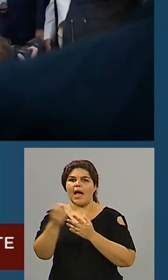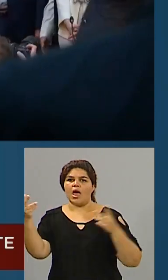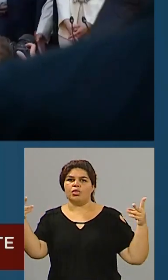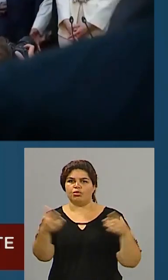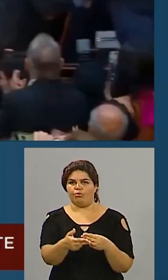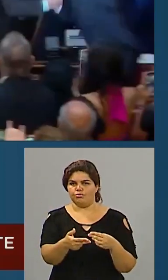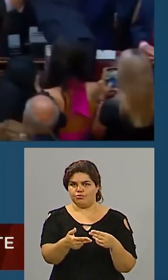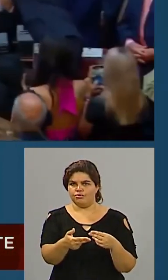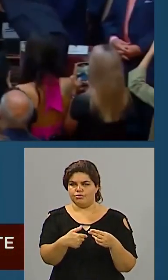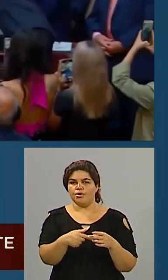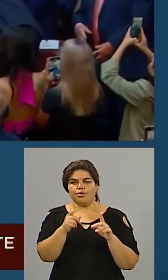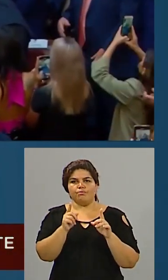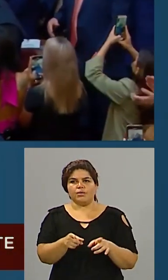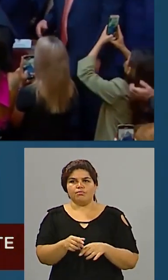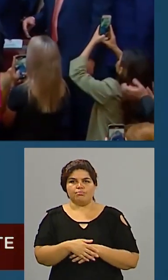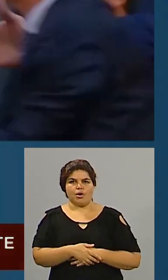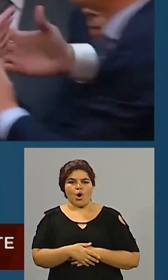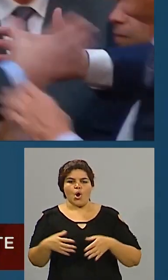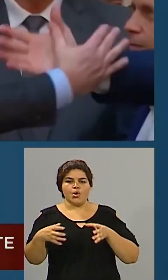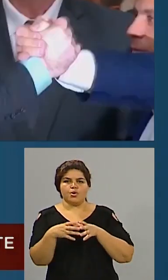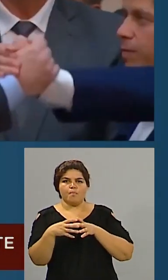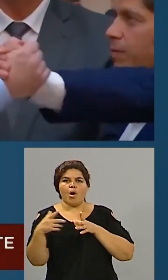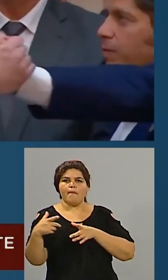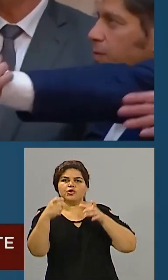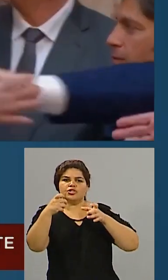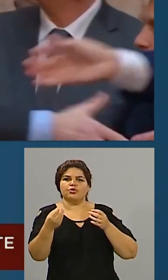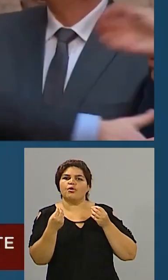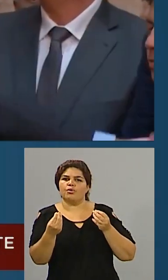lo ha manifestado. ¿Cuál va a ser el rol de la oposición y cómo puede reaccionar?